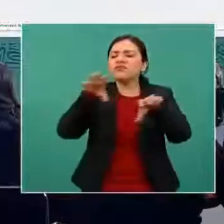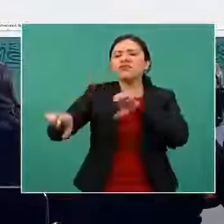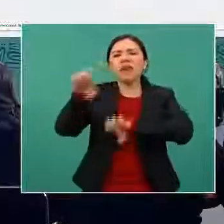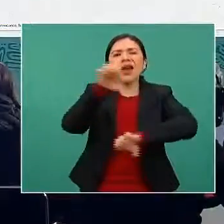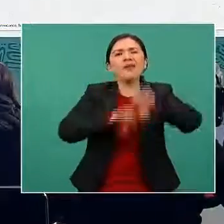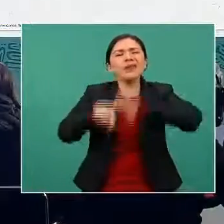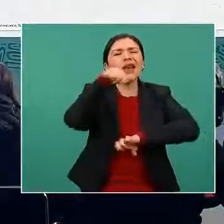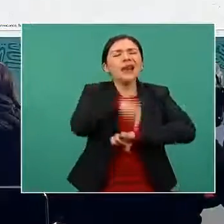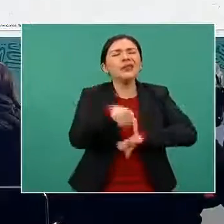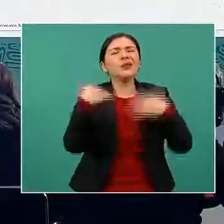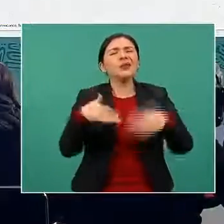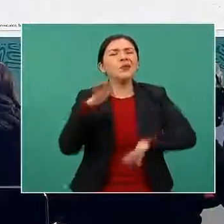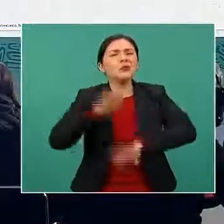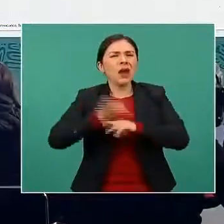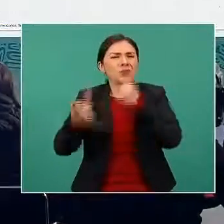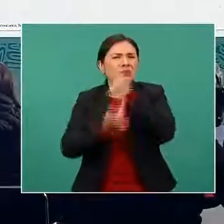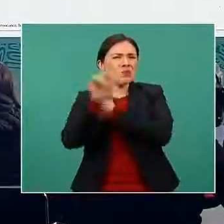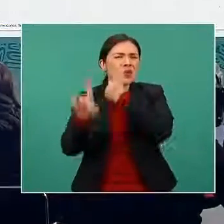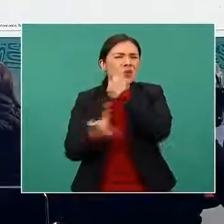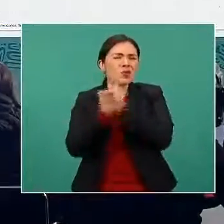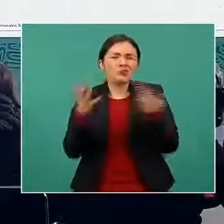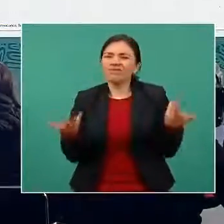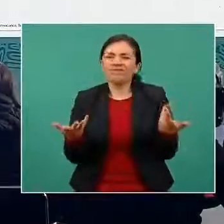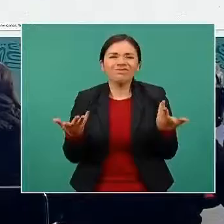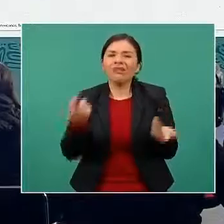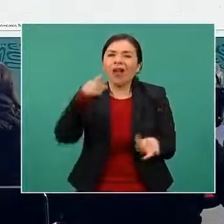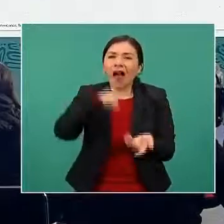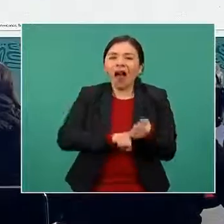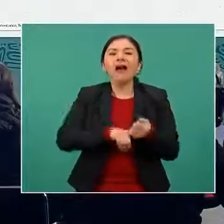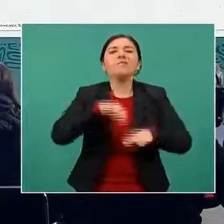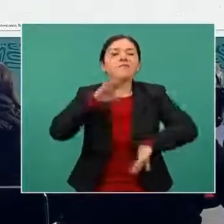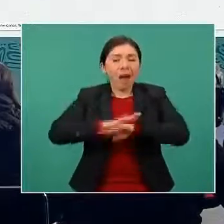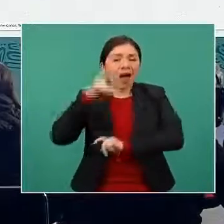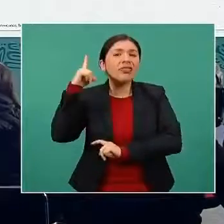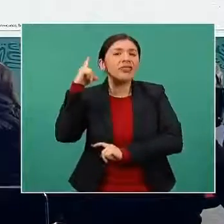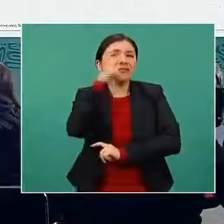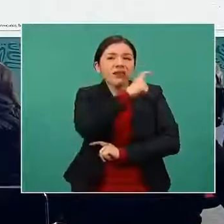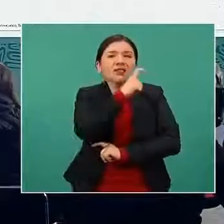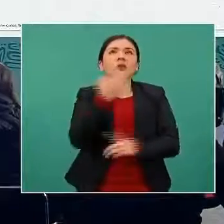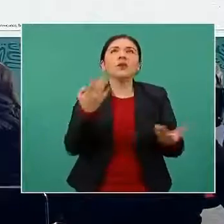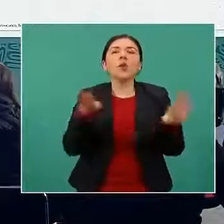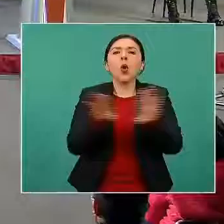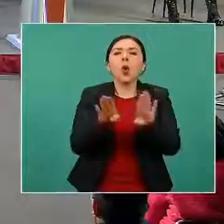verdadero caos que incluyó la complejidad de